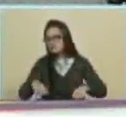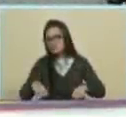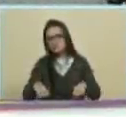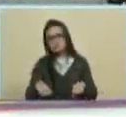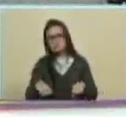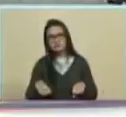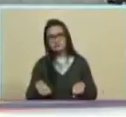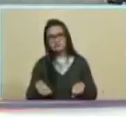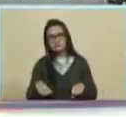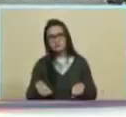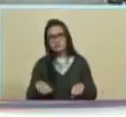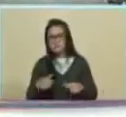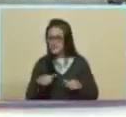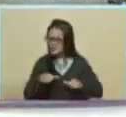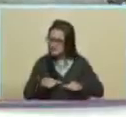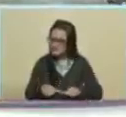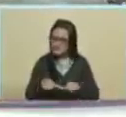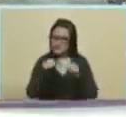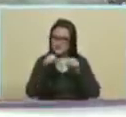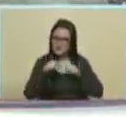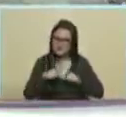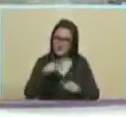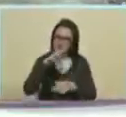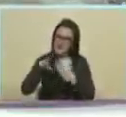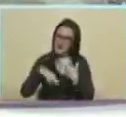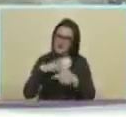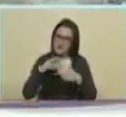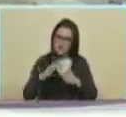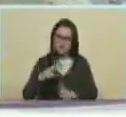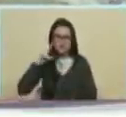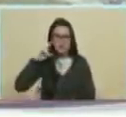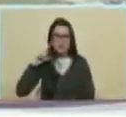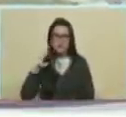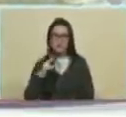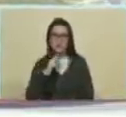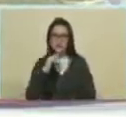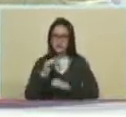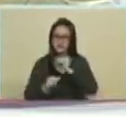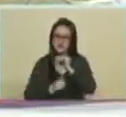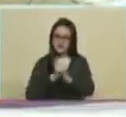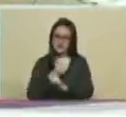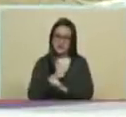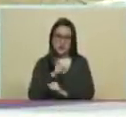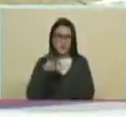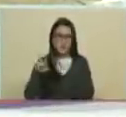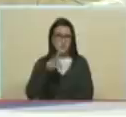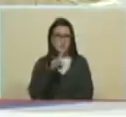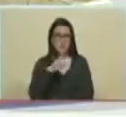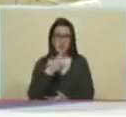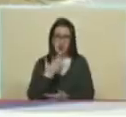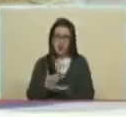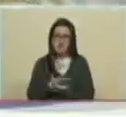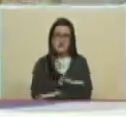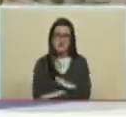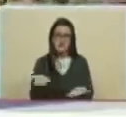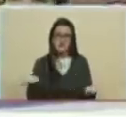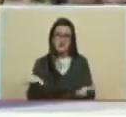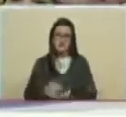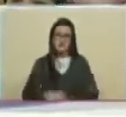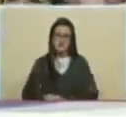haya que cambiar y seguir haciendo la revolución bolivariana del siglo XXI. Gracias, hermanos,